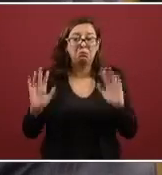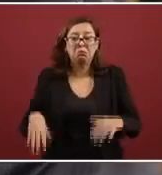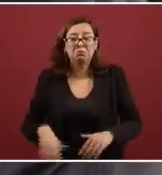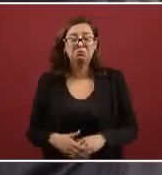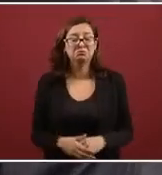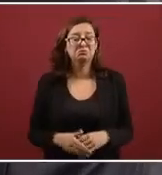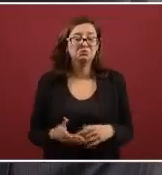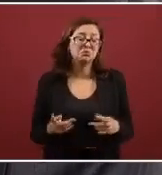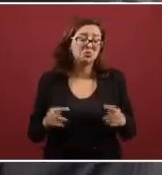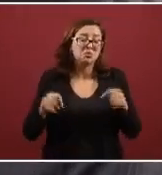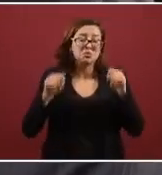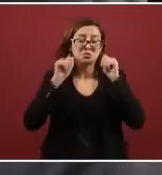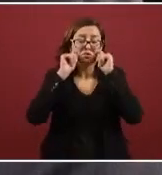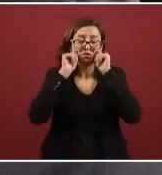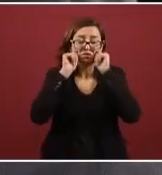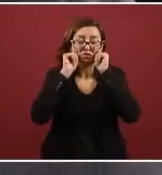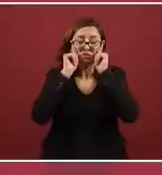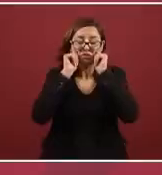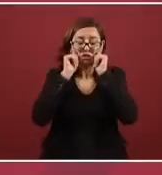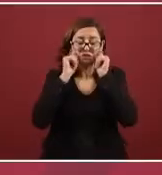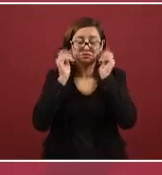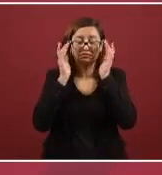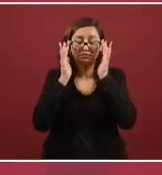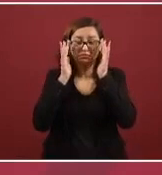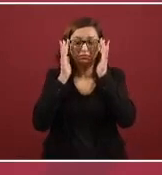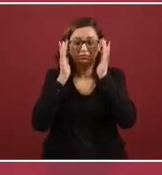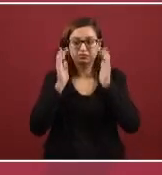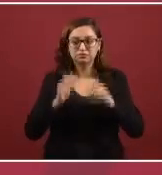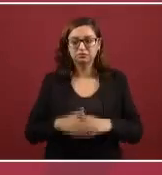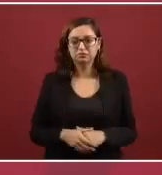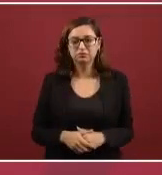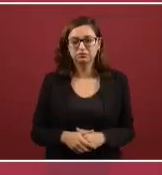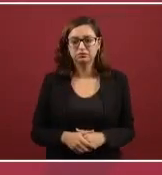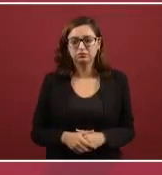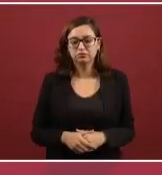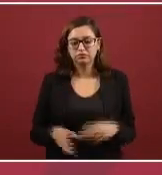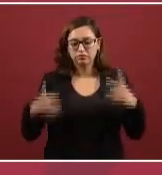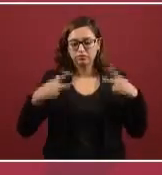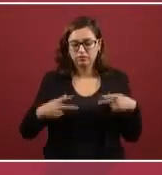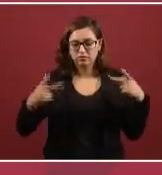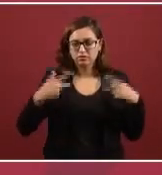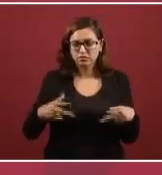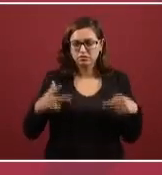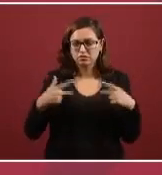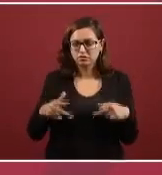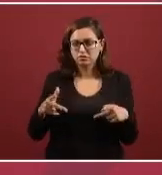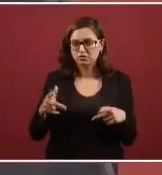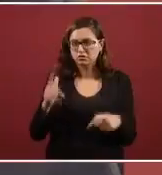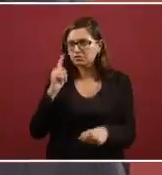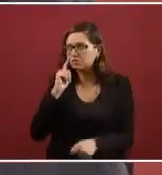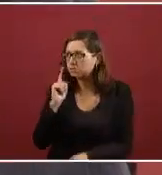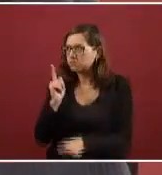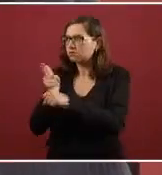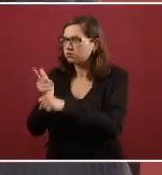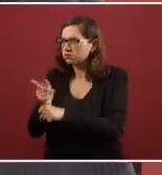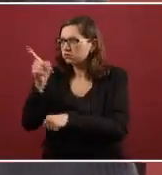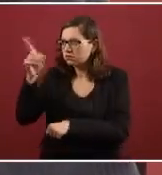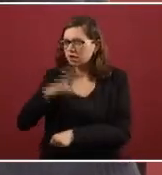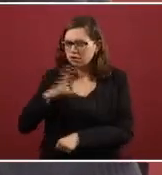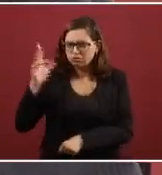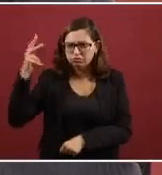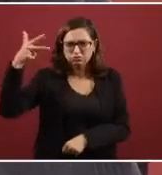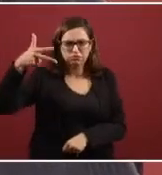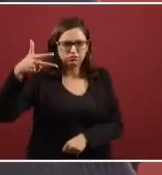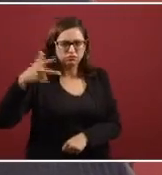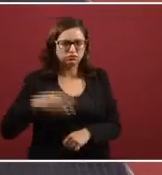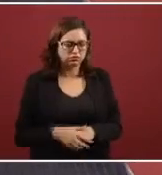acciones. Al que se encontró este aparato, si acaso me llamó la atención porque es